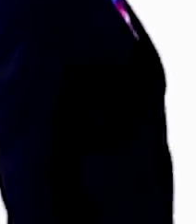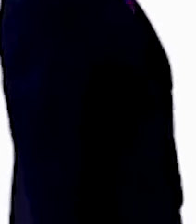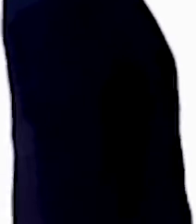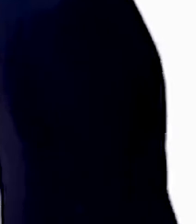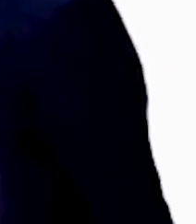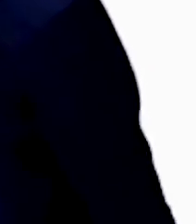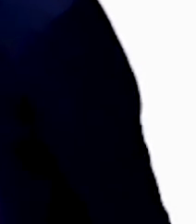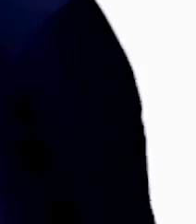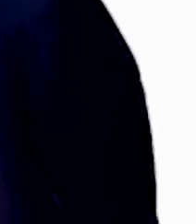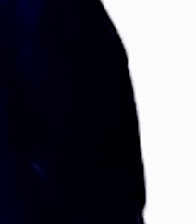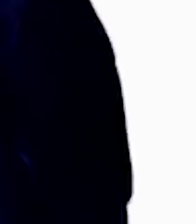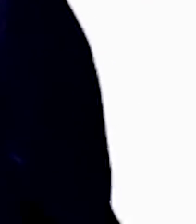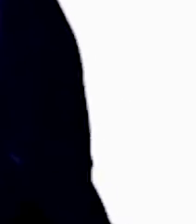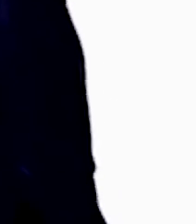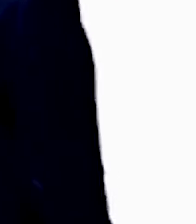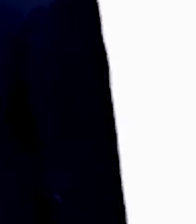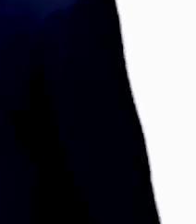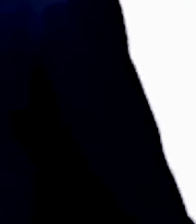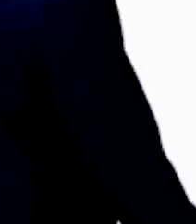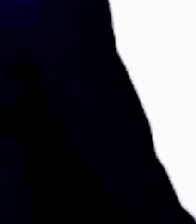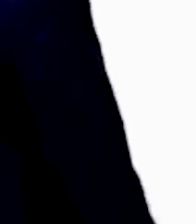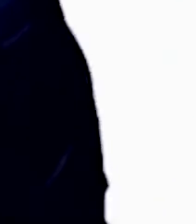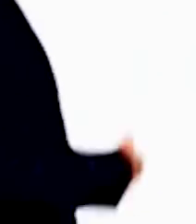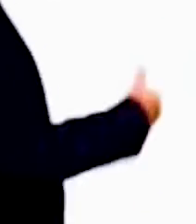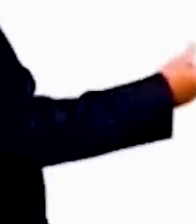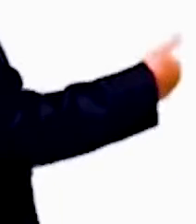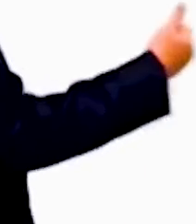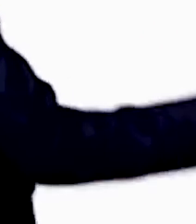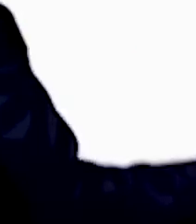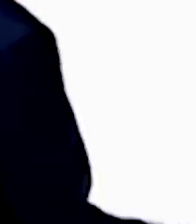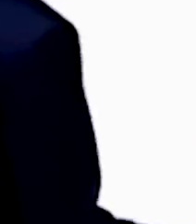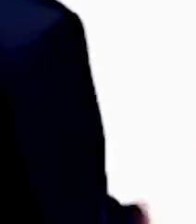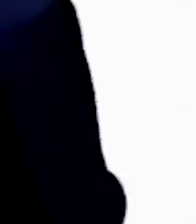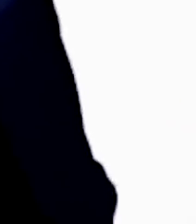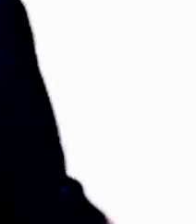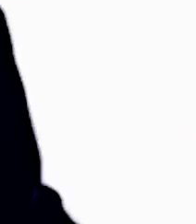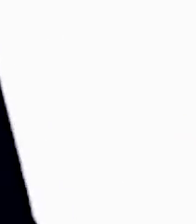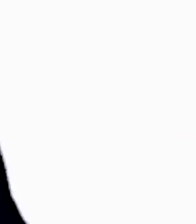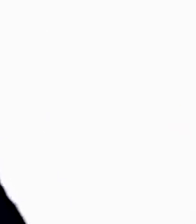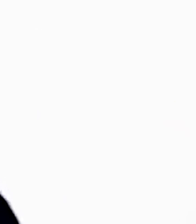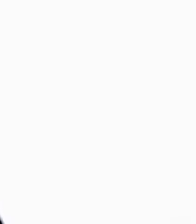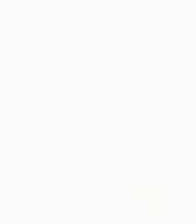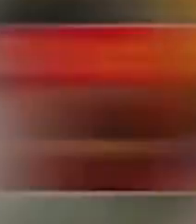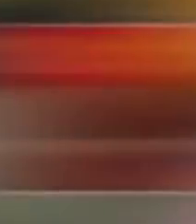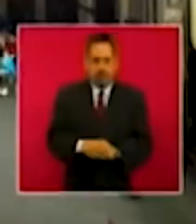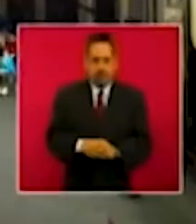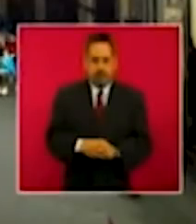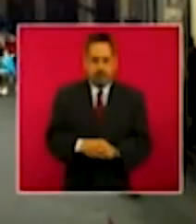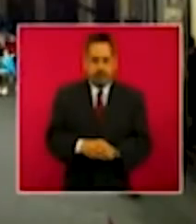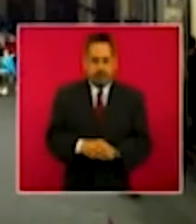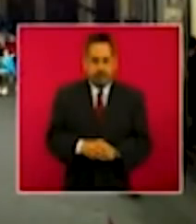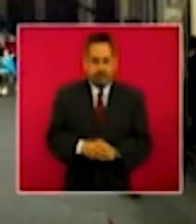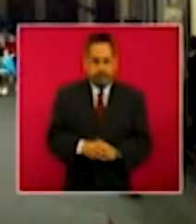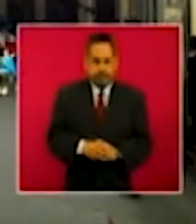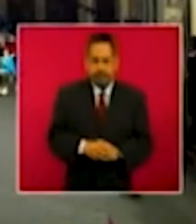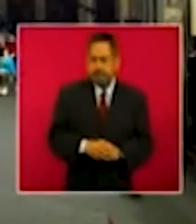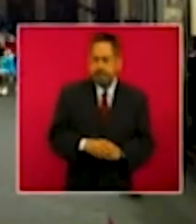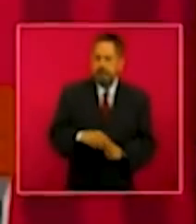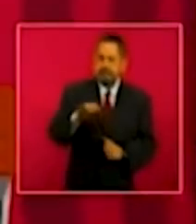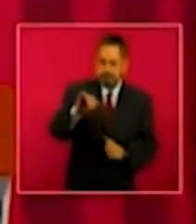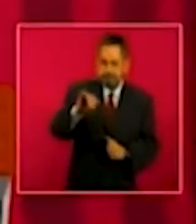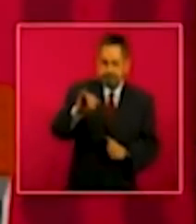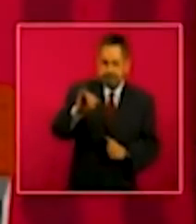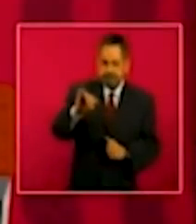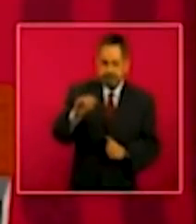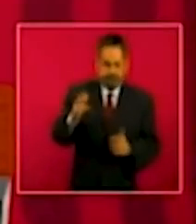y absolutamente bajo control. Y es que el es todo, soy yo, quiere eso,